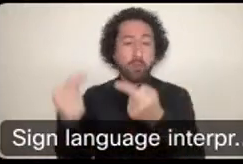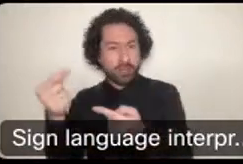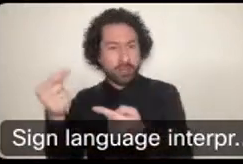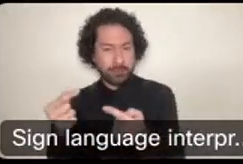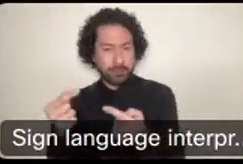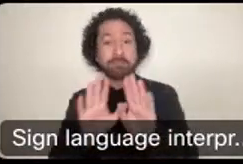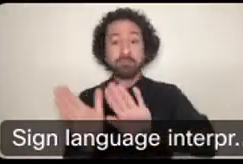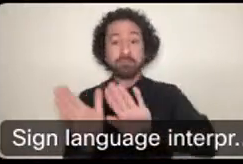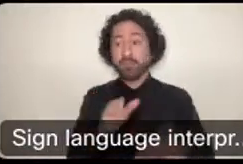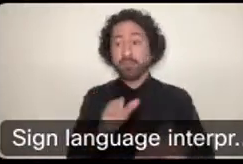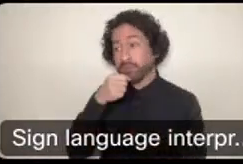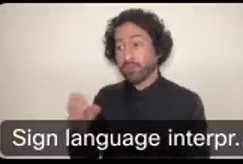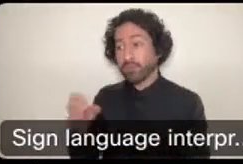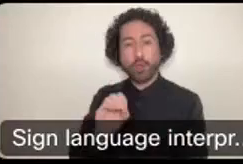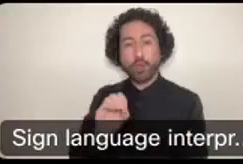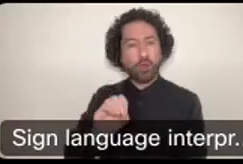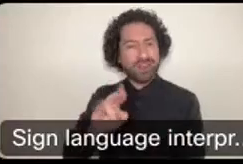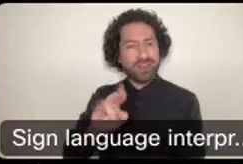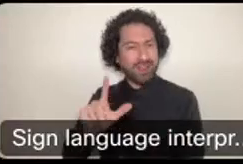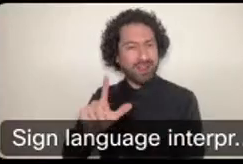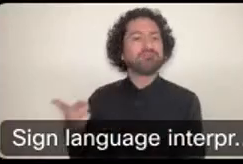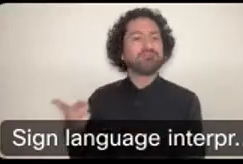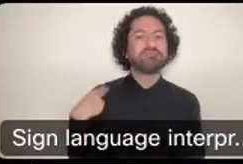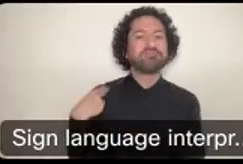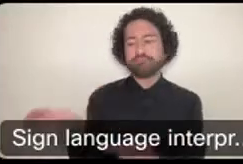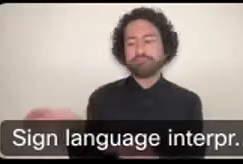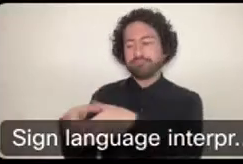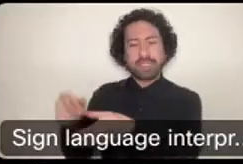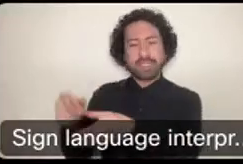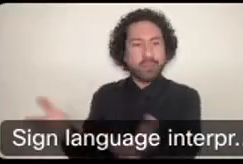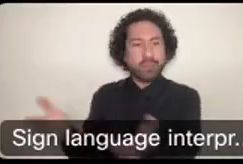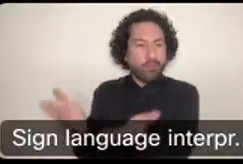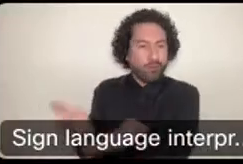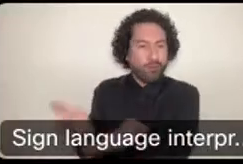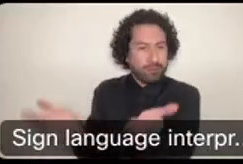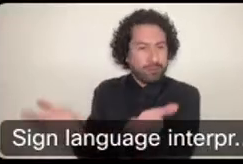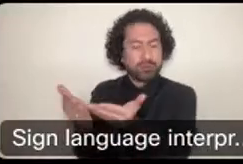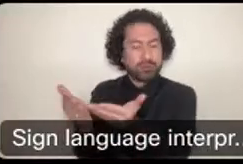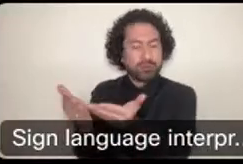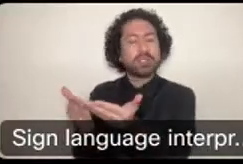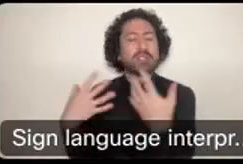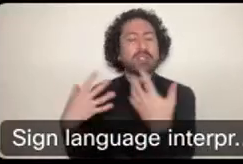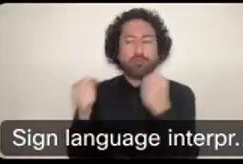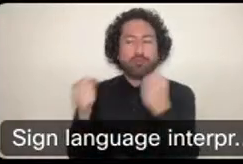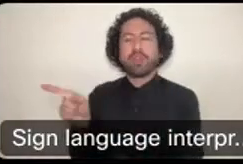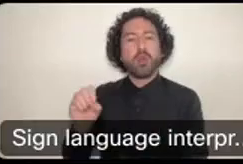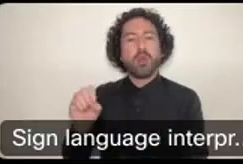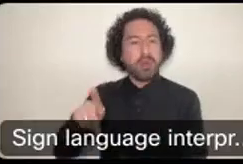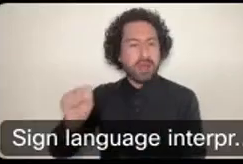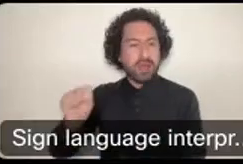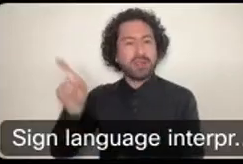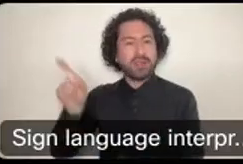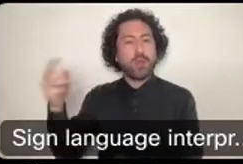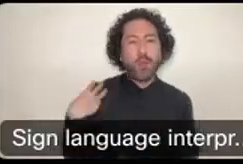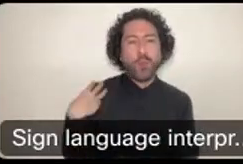palabra a Oriel Solar, quien es jefa de la Unidad de Promoción de Salud y Determinantes Sociales de la OPS, que nos acompaña desde Washington. Gracias, Oriel,